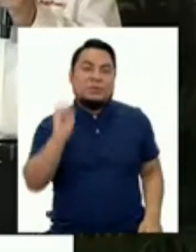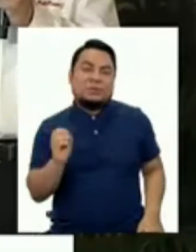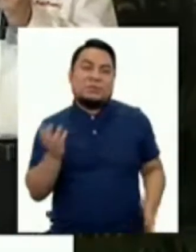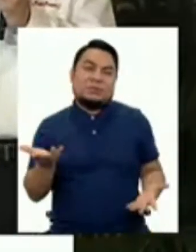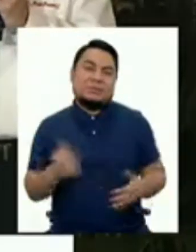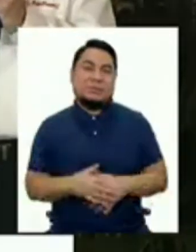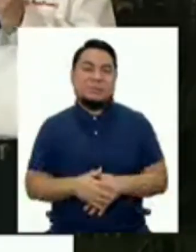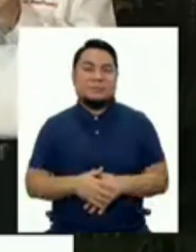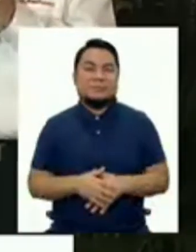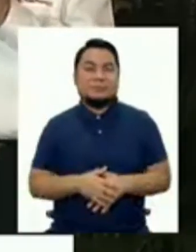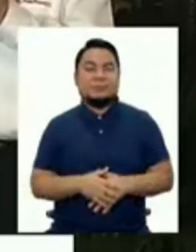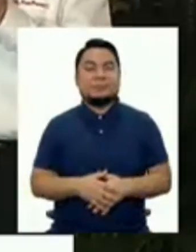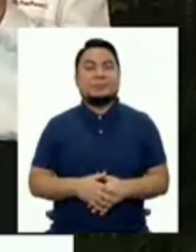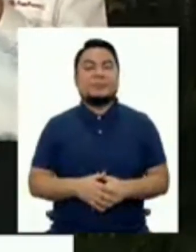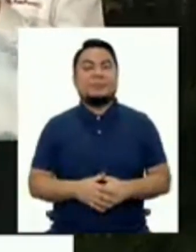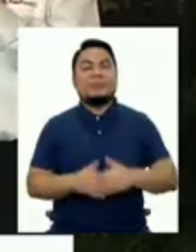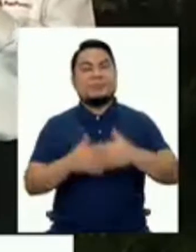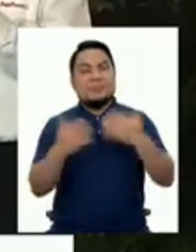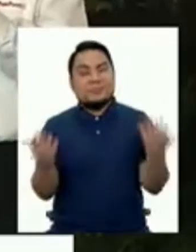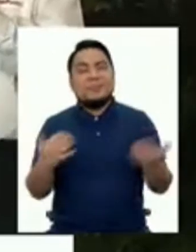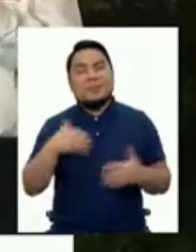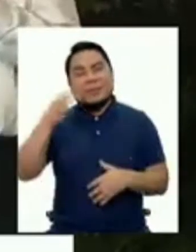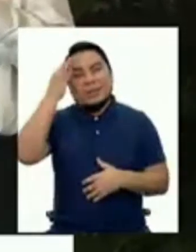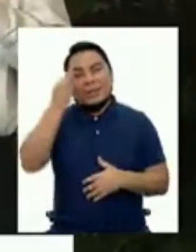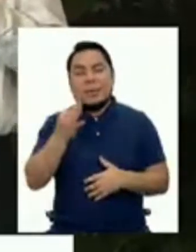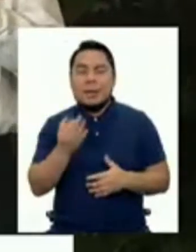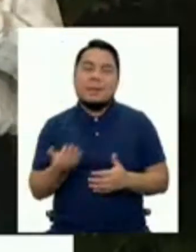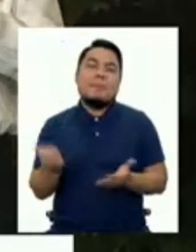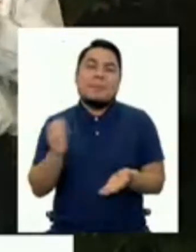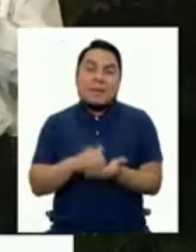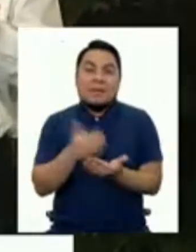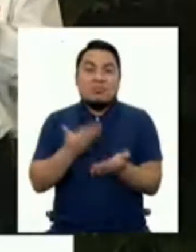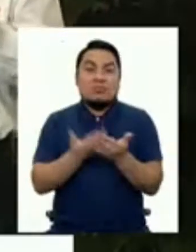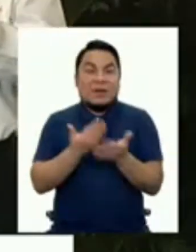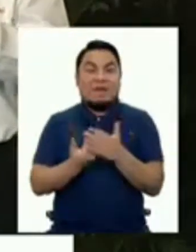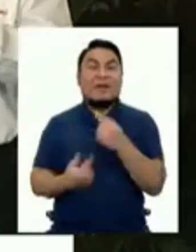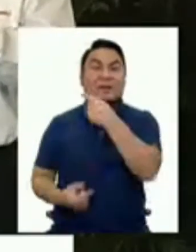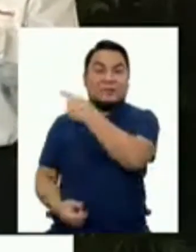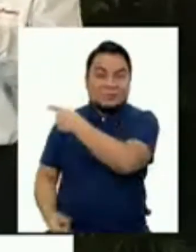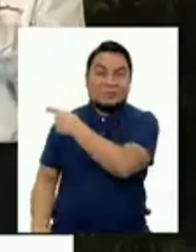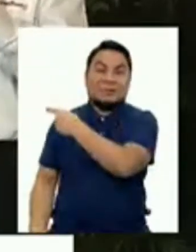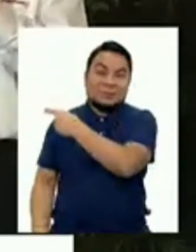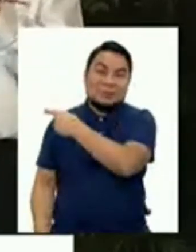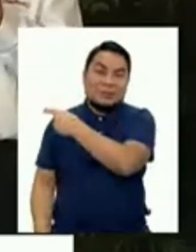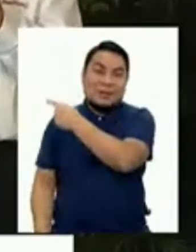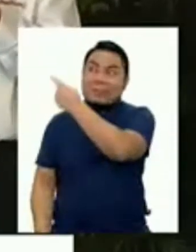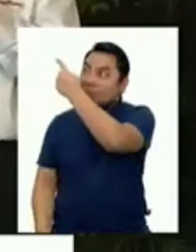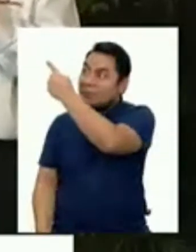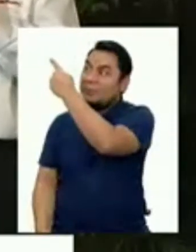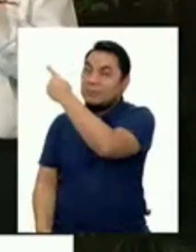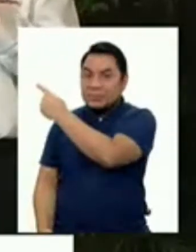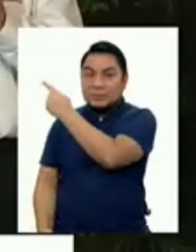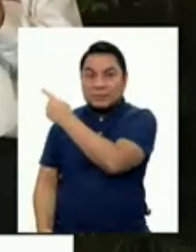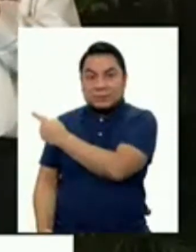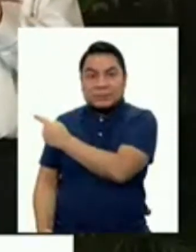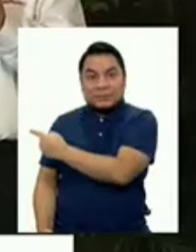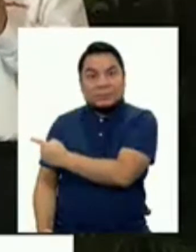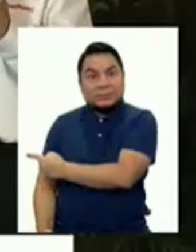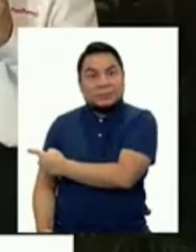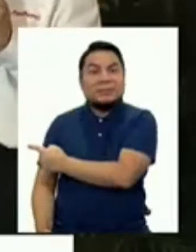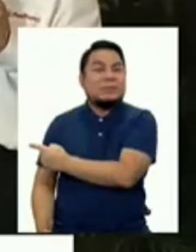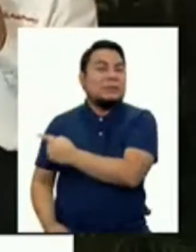1.5% de contagio. Creo que más evidente que esta ilustración no puede